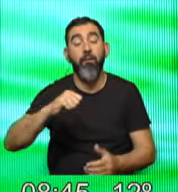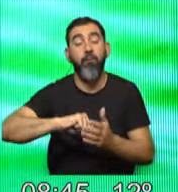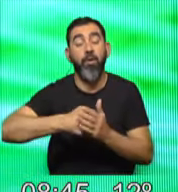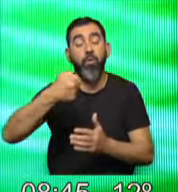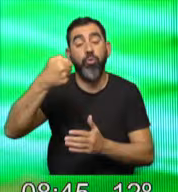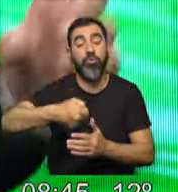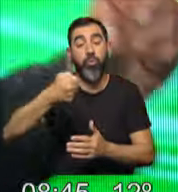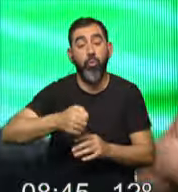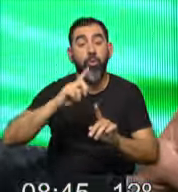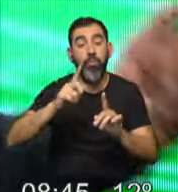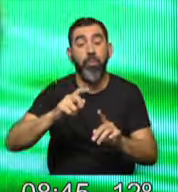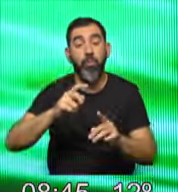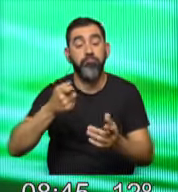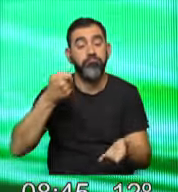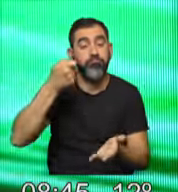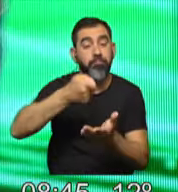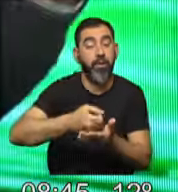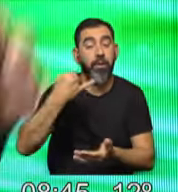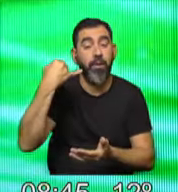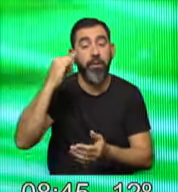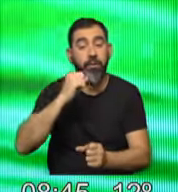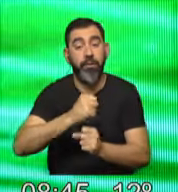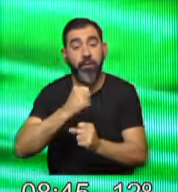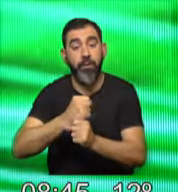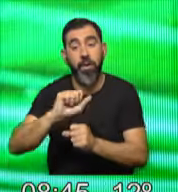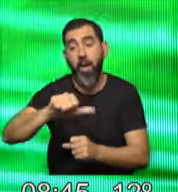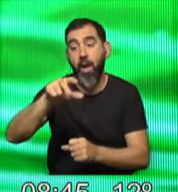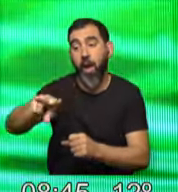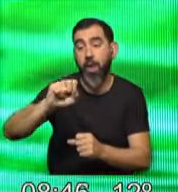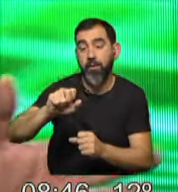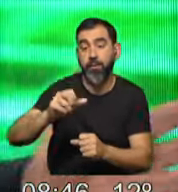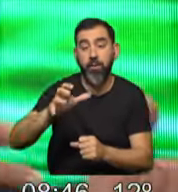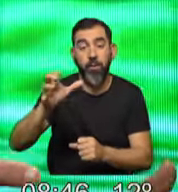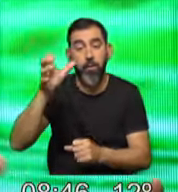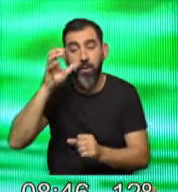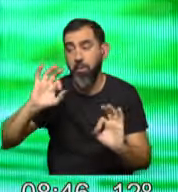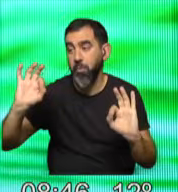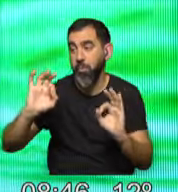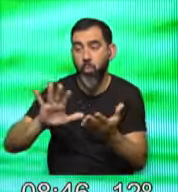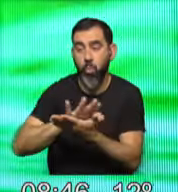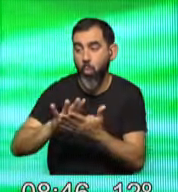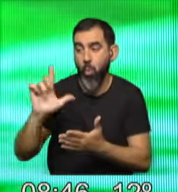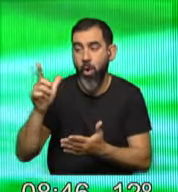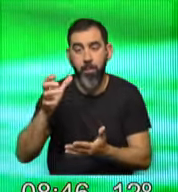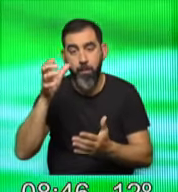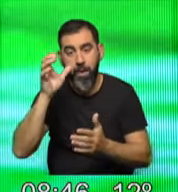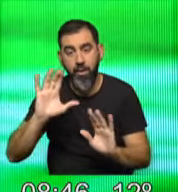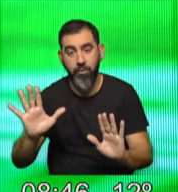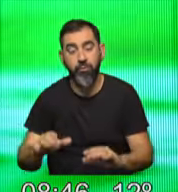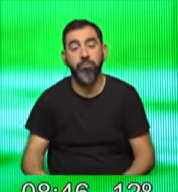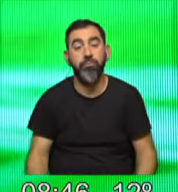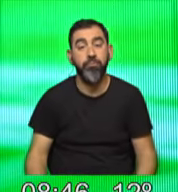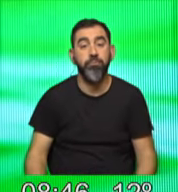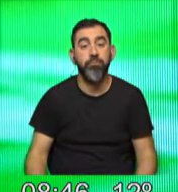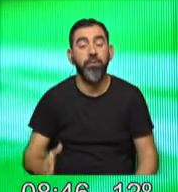y además se llevan la comisión que le cobran a los trabajadores y la ganancia es decir el riesgo capitalista no existe en este plano no Entonces sí sabemos que ellos